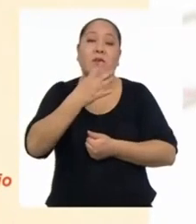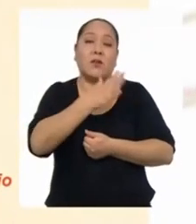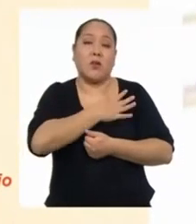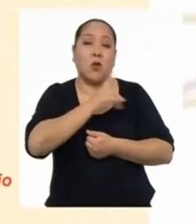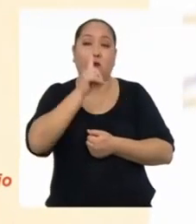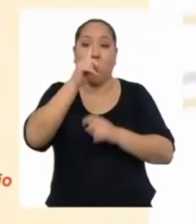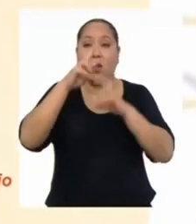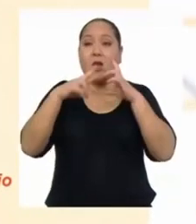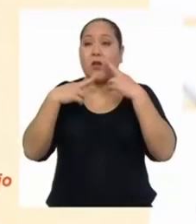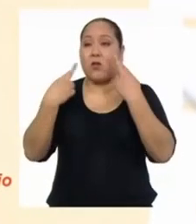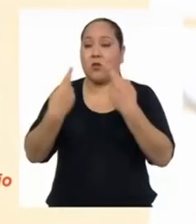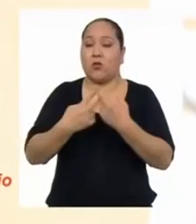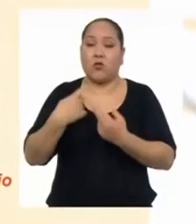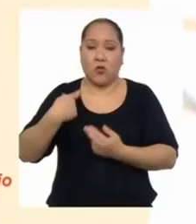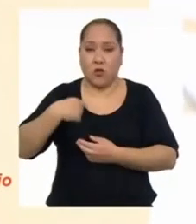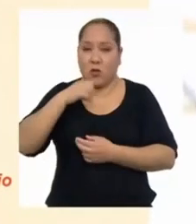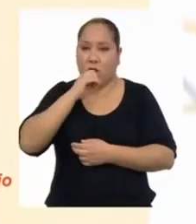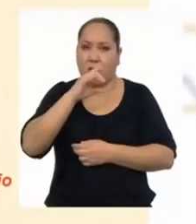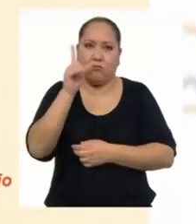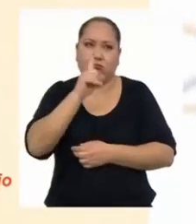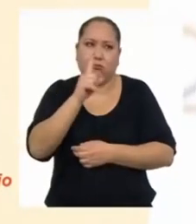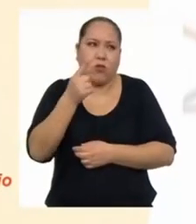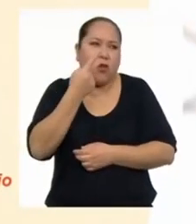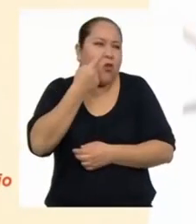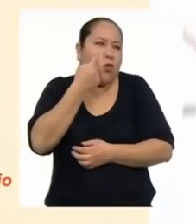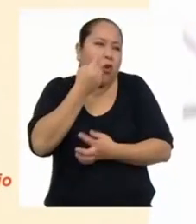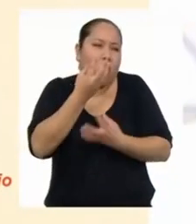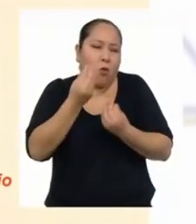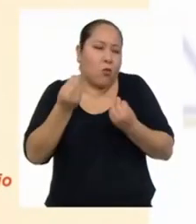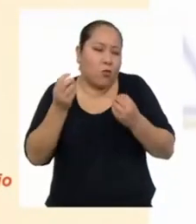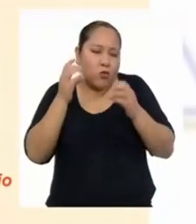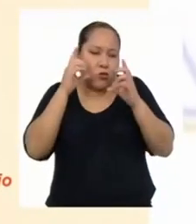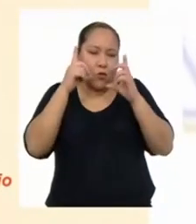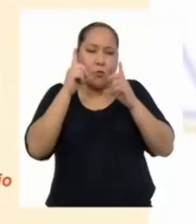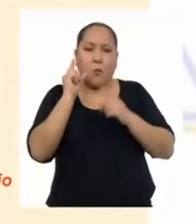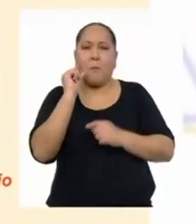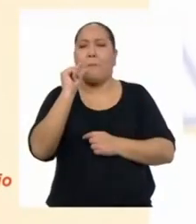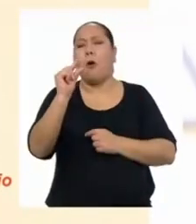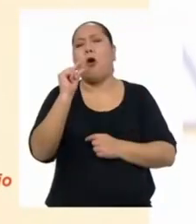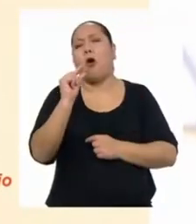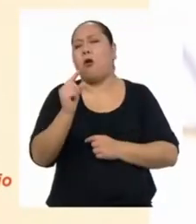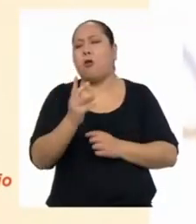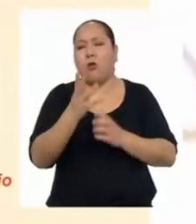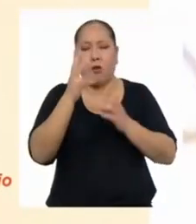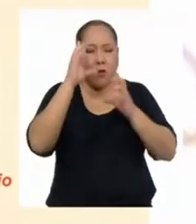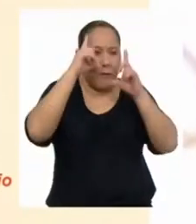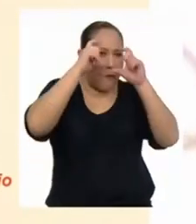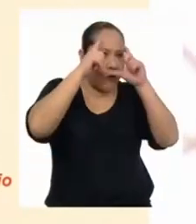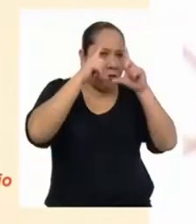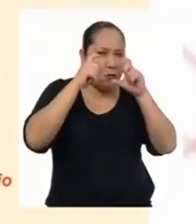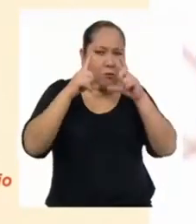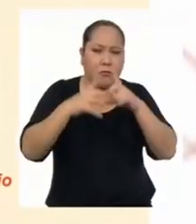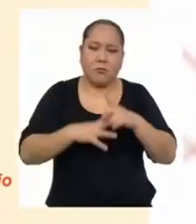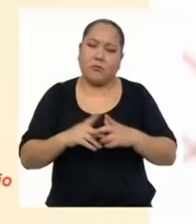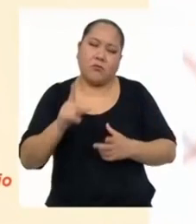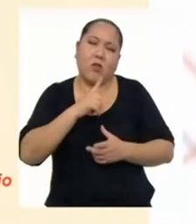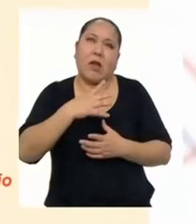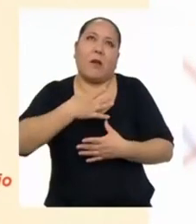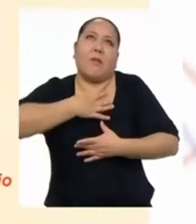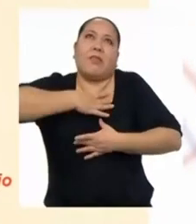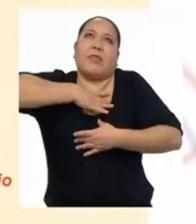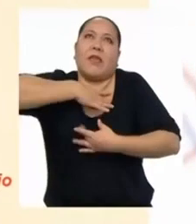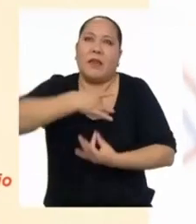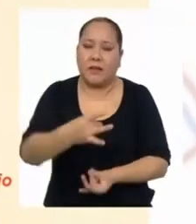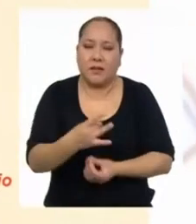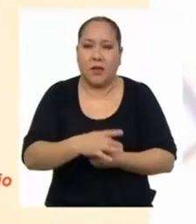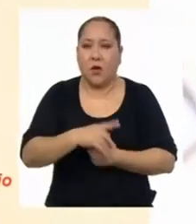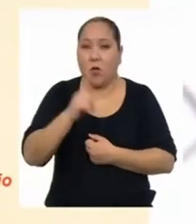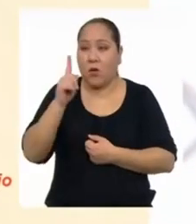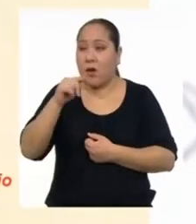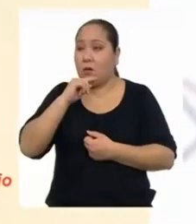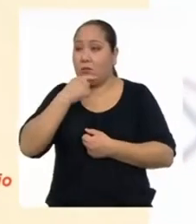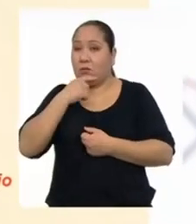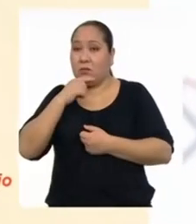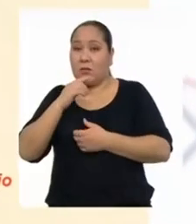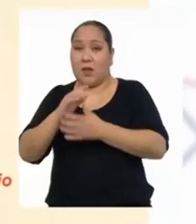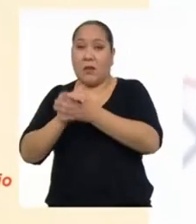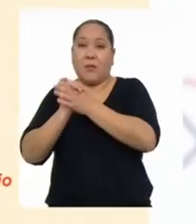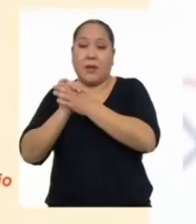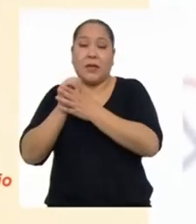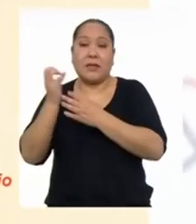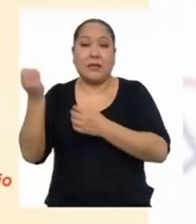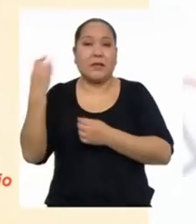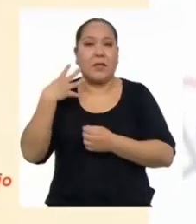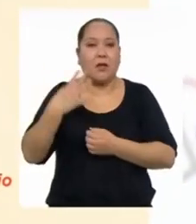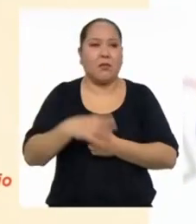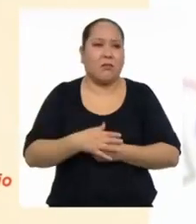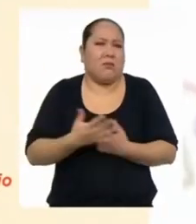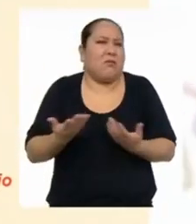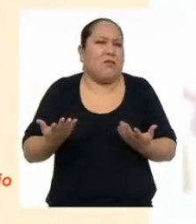mencioné que no sabía tanto de fotografía. Al fin y al cabo, no era que me interesara tanto. Una de las chicas me dijo, entonces,